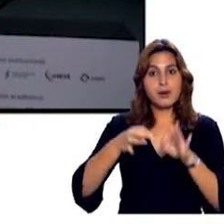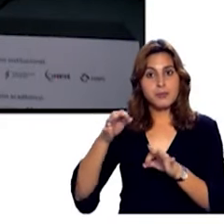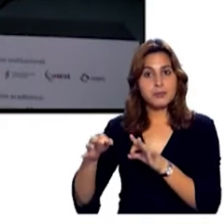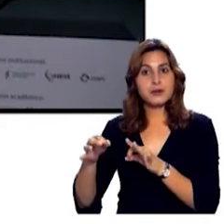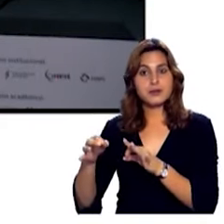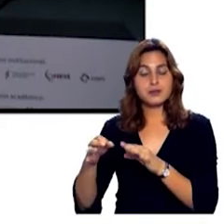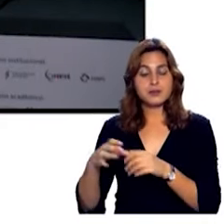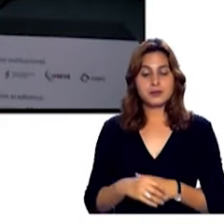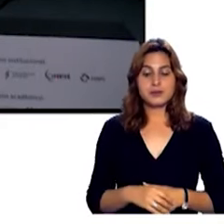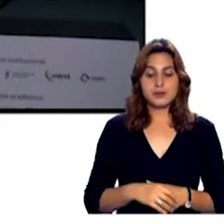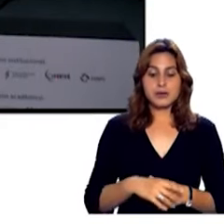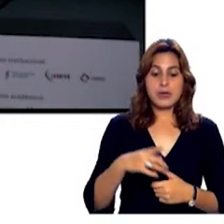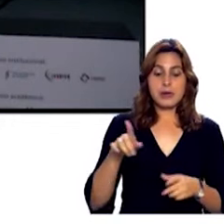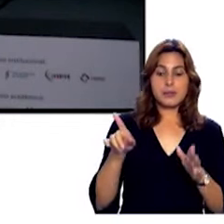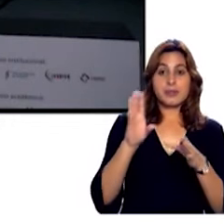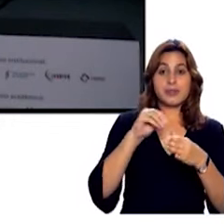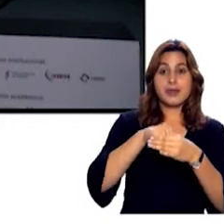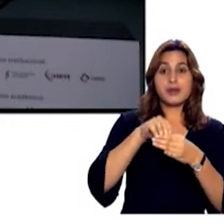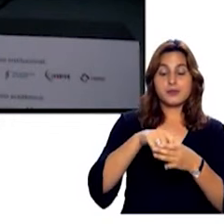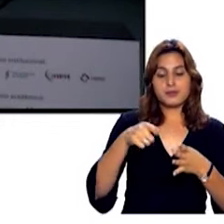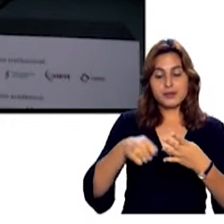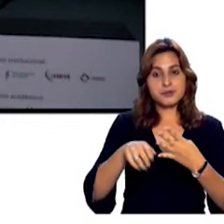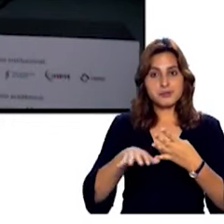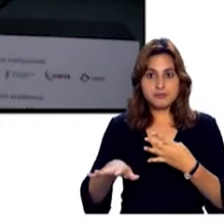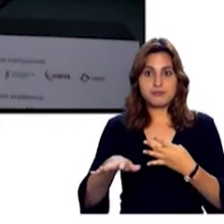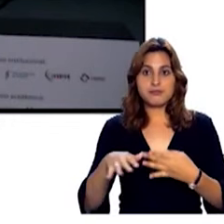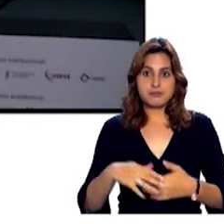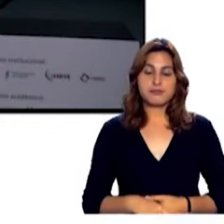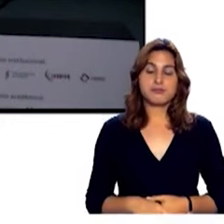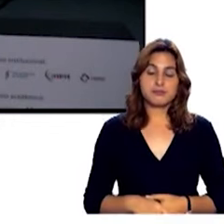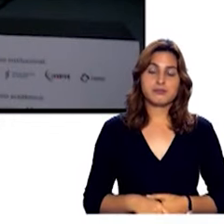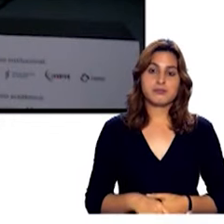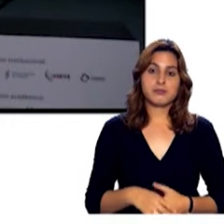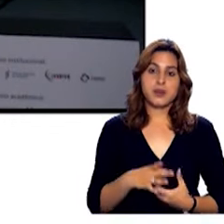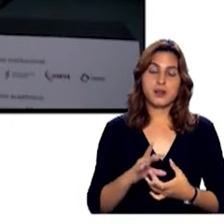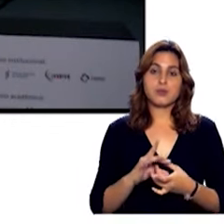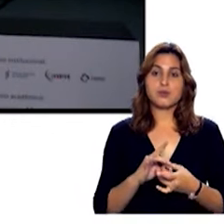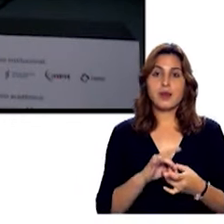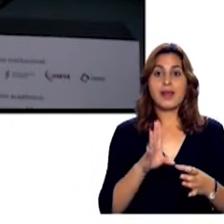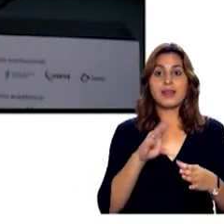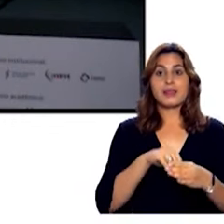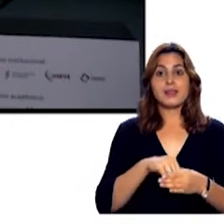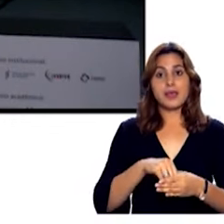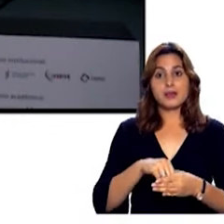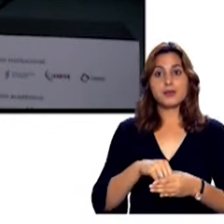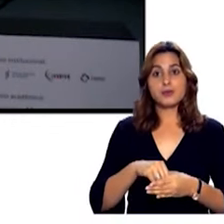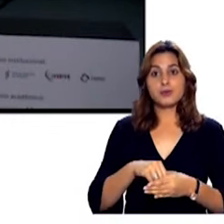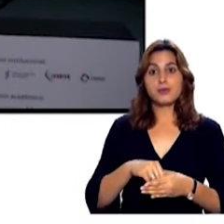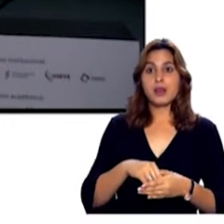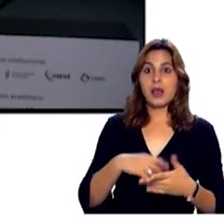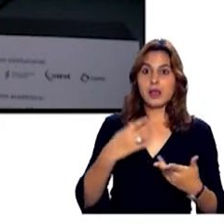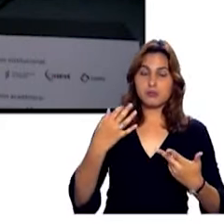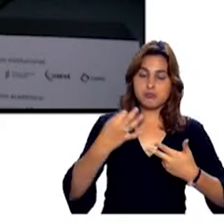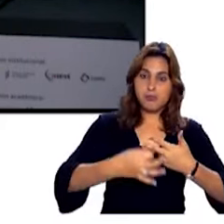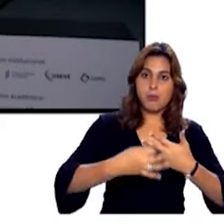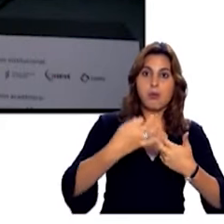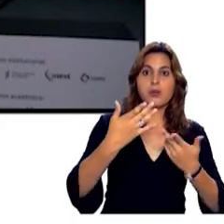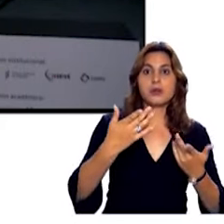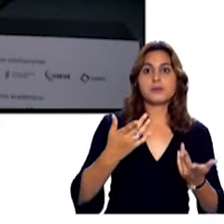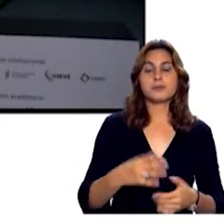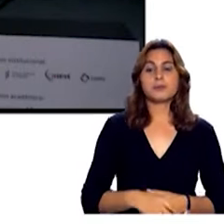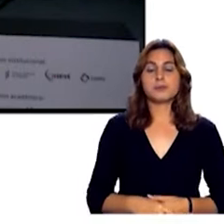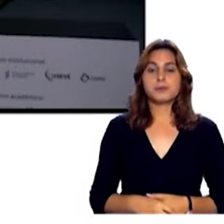enmarcados todos dentro del del poder judicial lacul